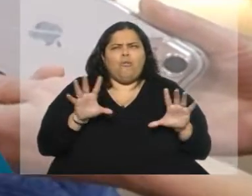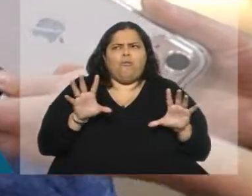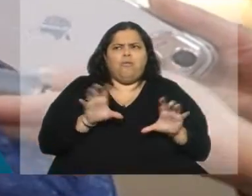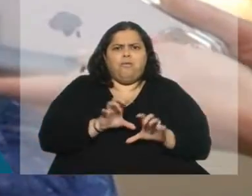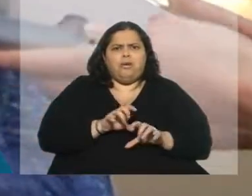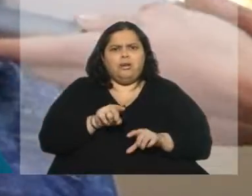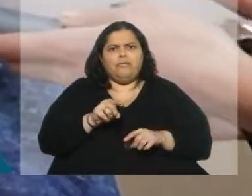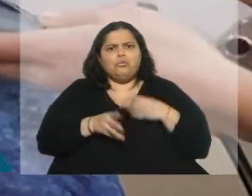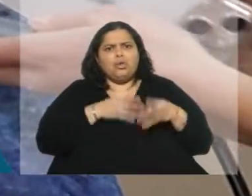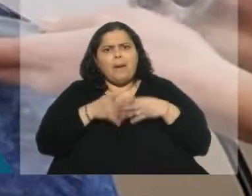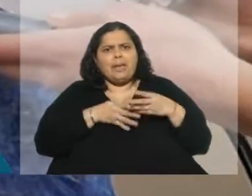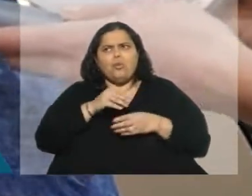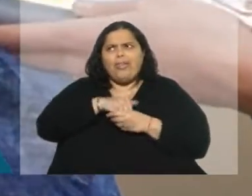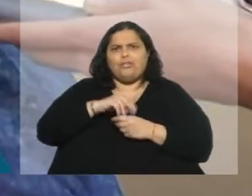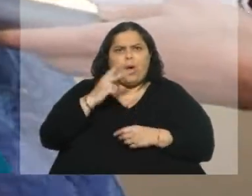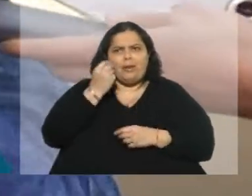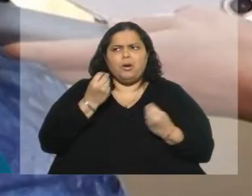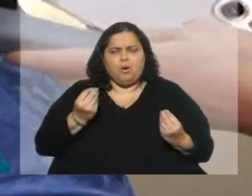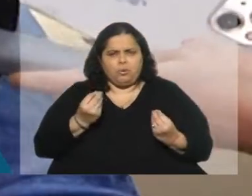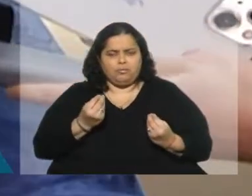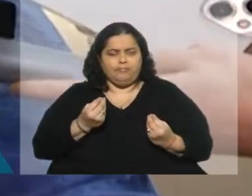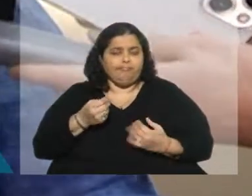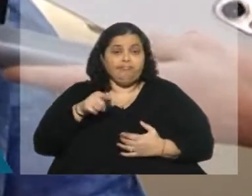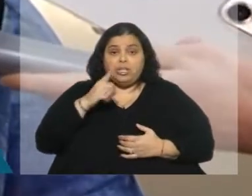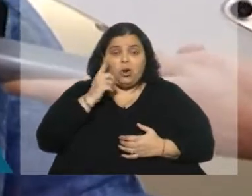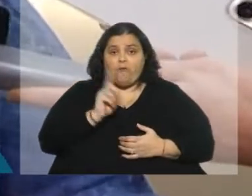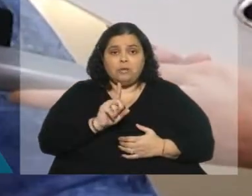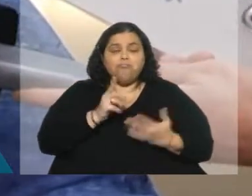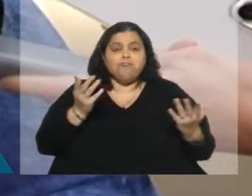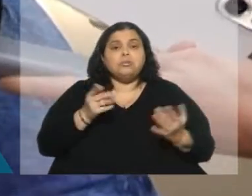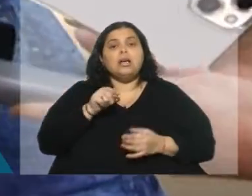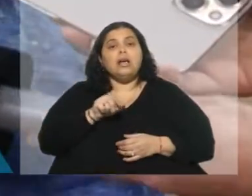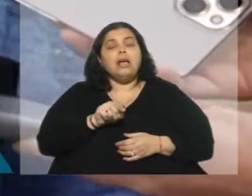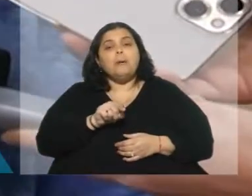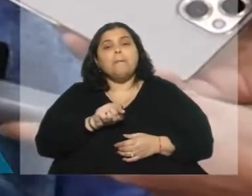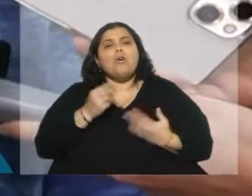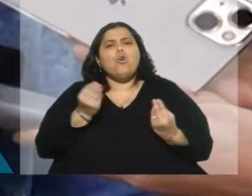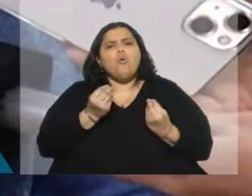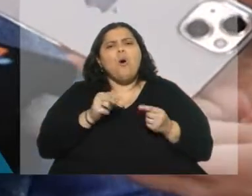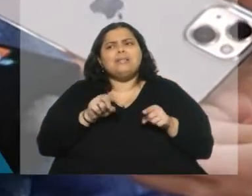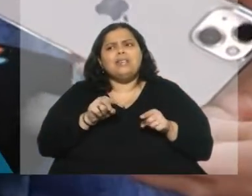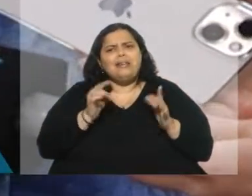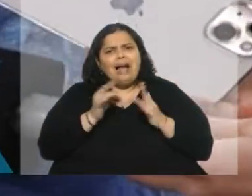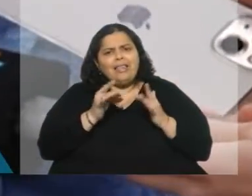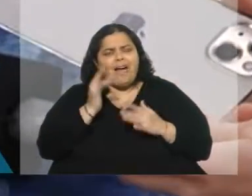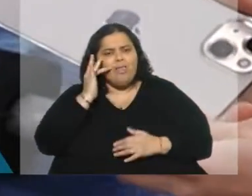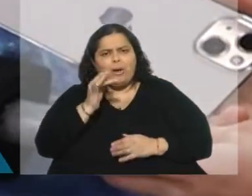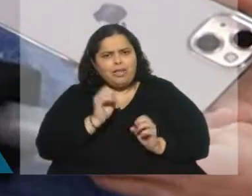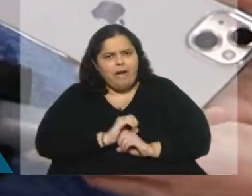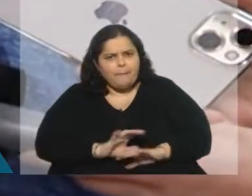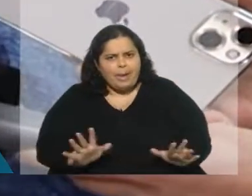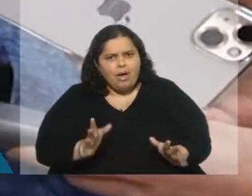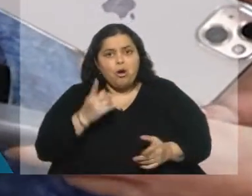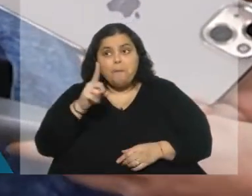el funcionamiento de la anep no como no se deteriora este la calidad educativa que el